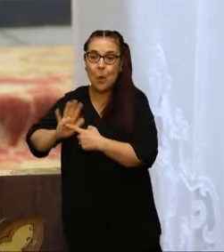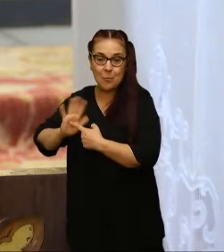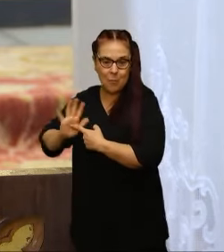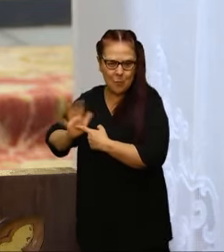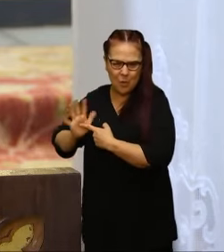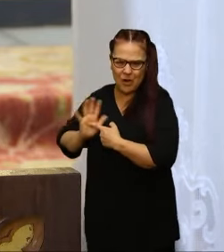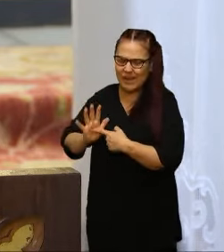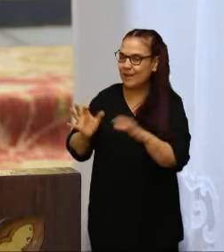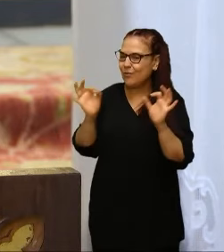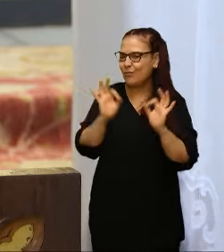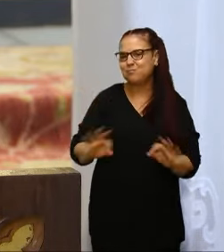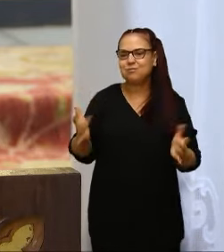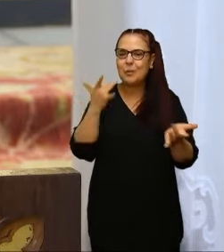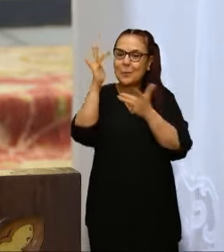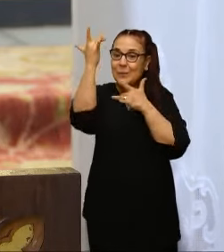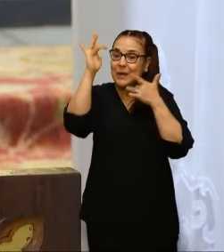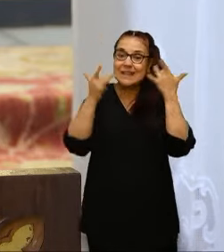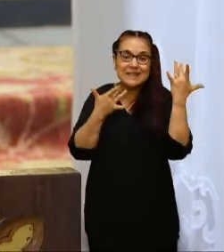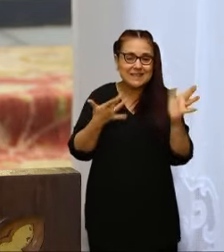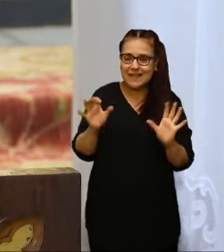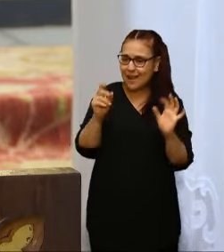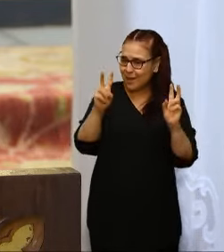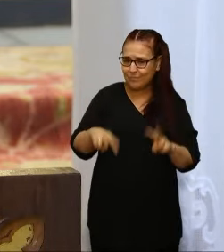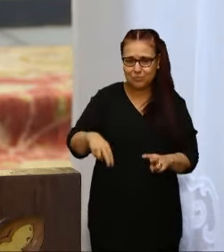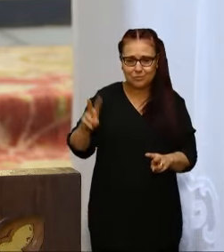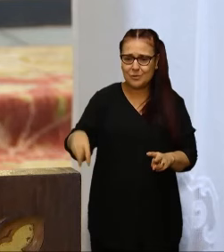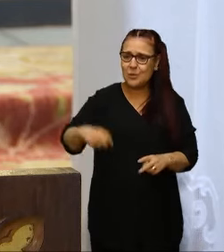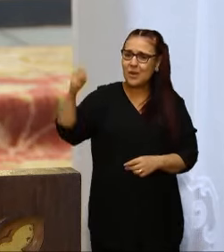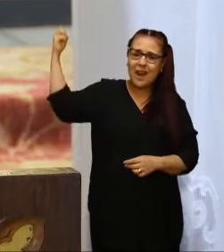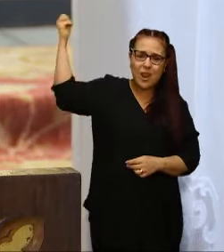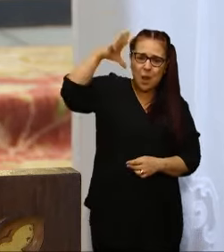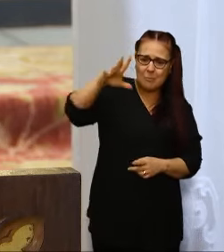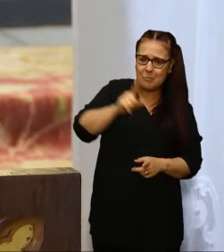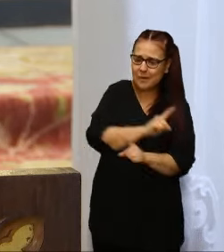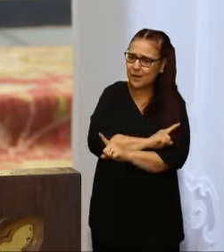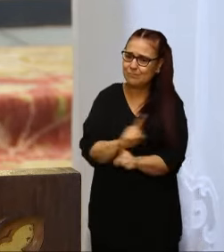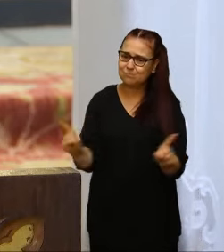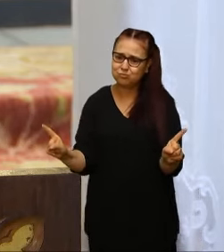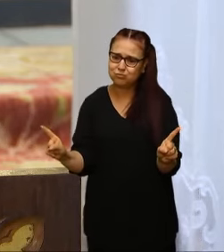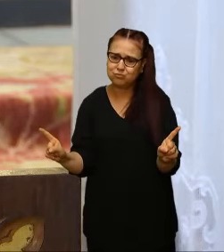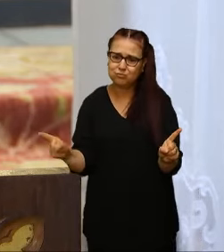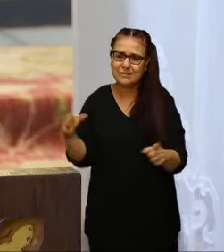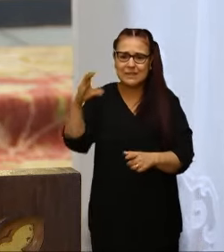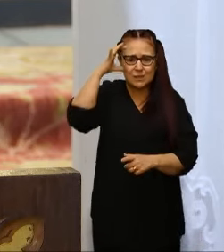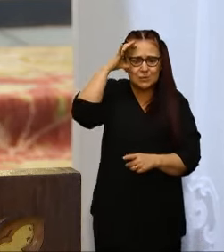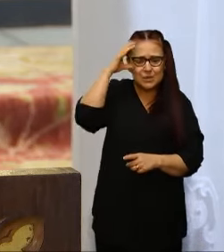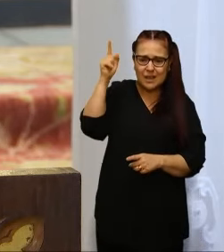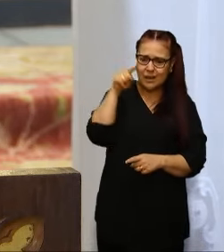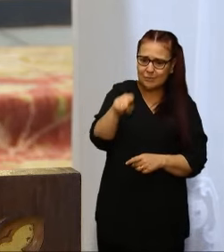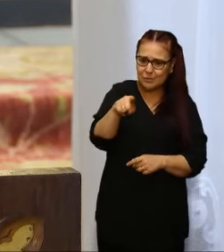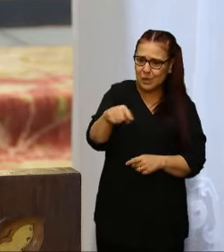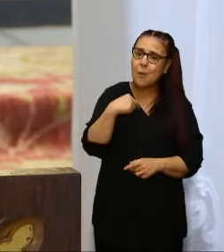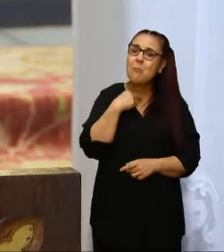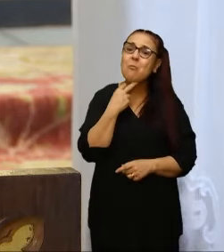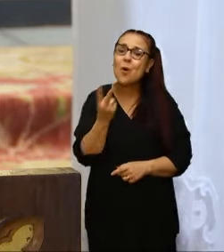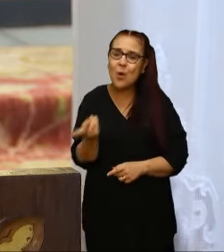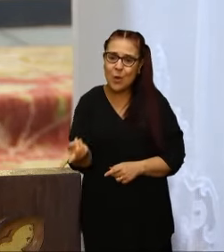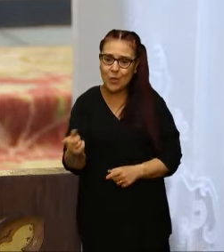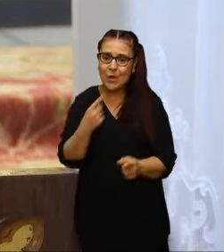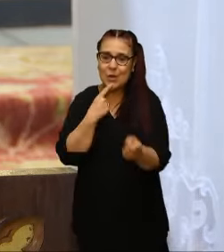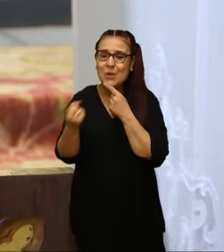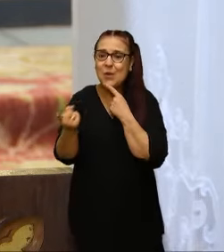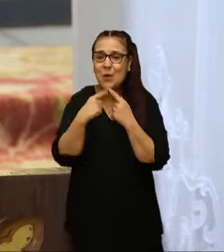ni brillará más en ti luz de lámpara, ni se escuchará más en ti la voz del novio y de la